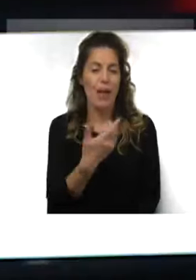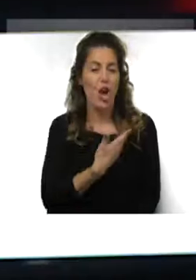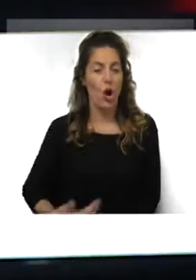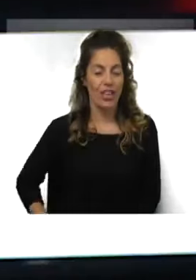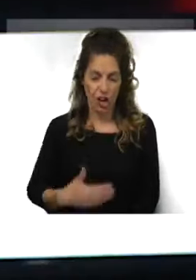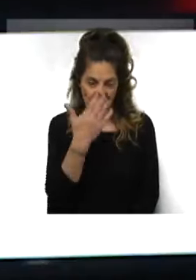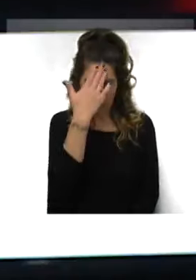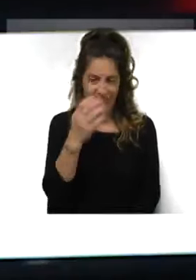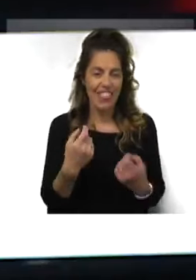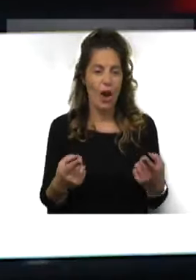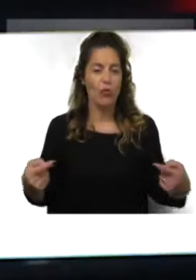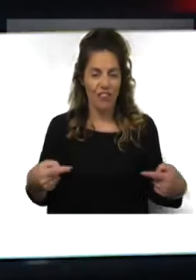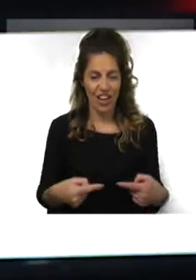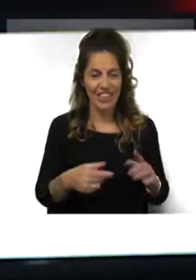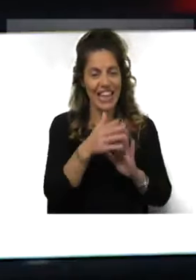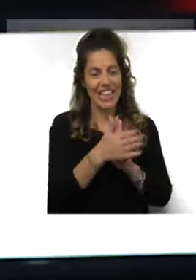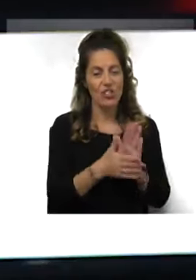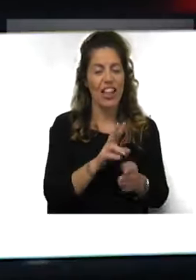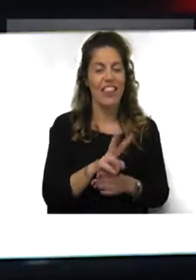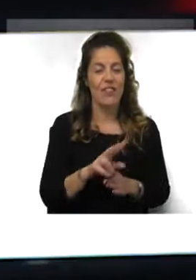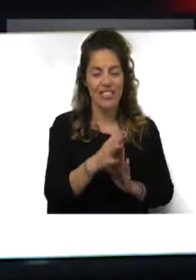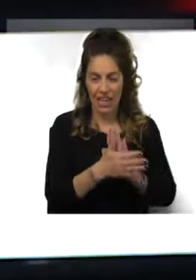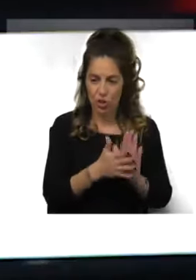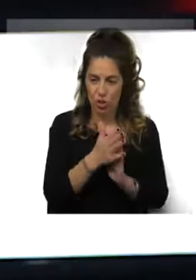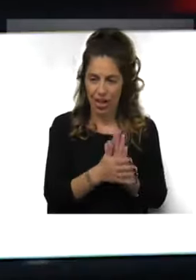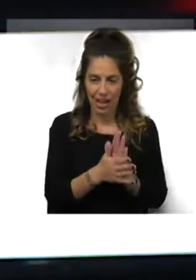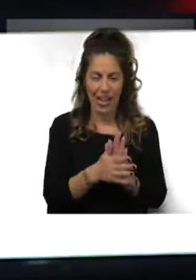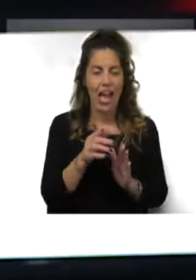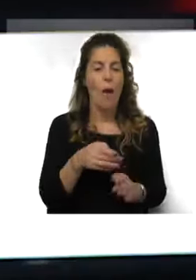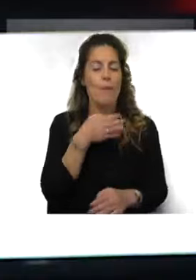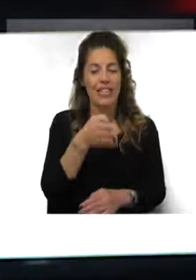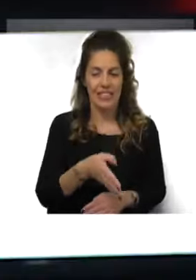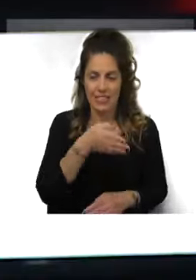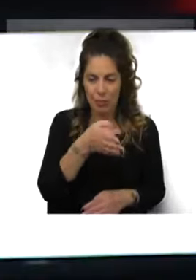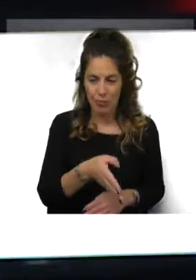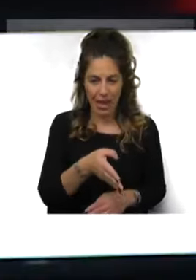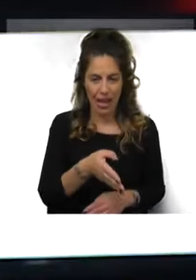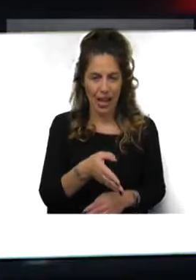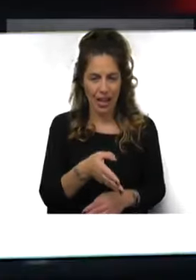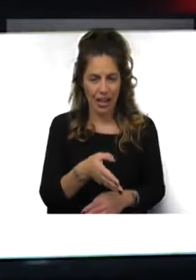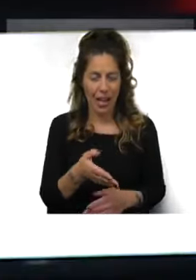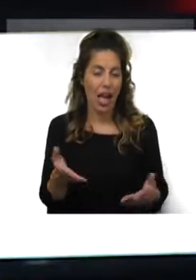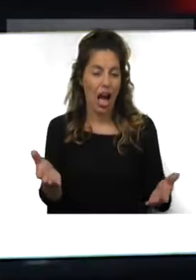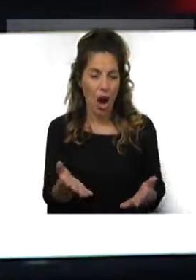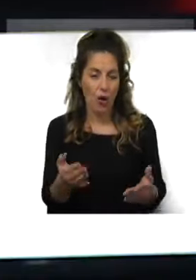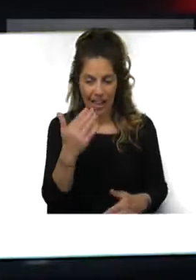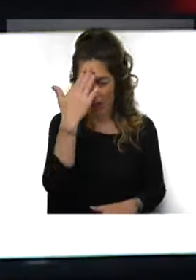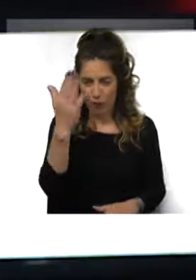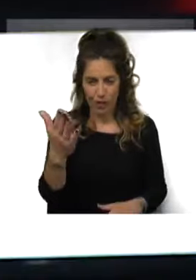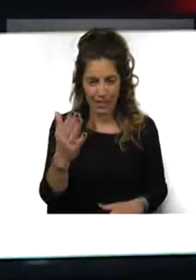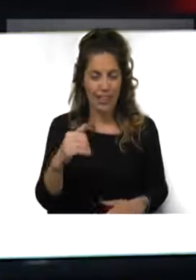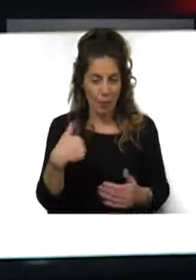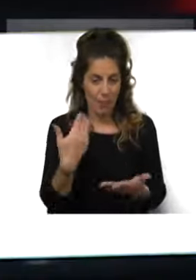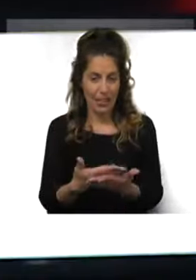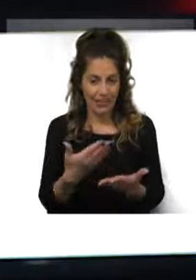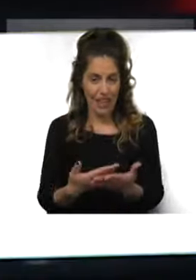da un debate Nacional de defensa nacional en donde participa ahora que el frente amplio también plantea un